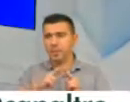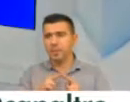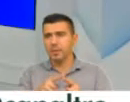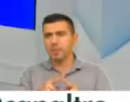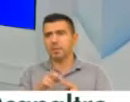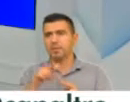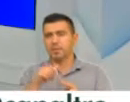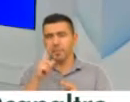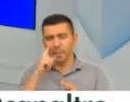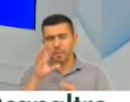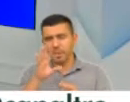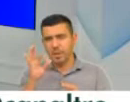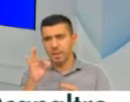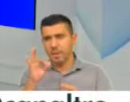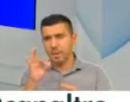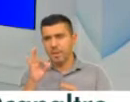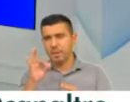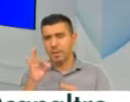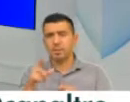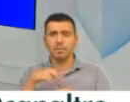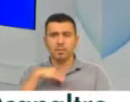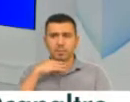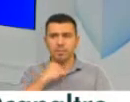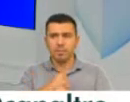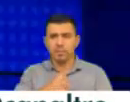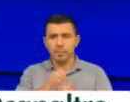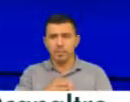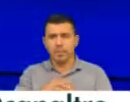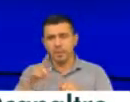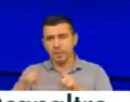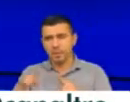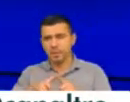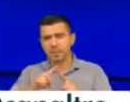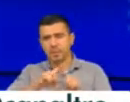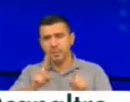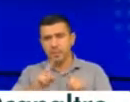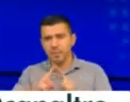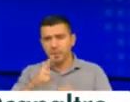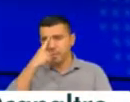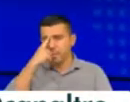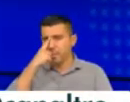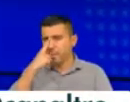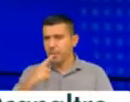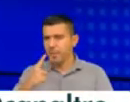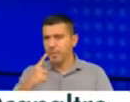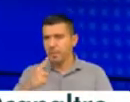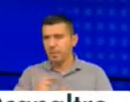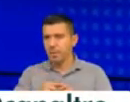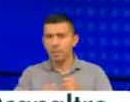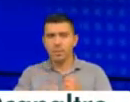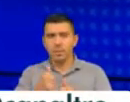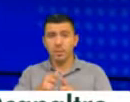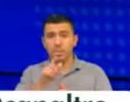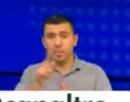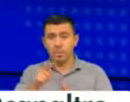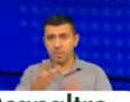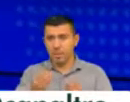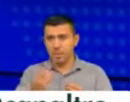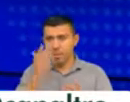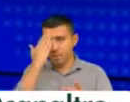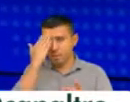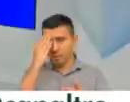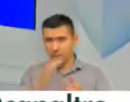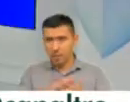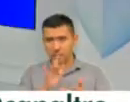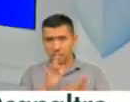con 500 vacantes. Pues para personas de diferentes perfiles, si usted quiere saber si puede aplicar a una de estas oportunidades